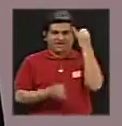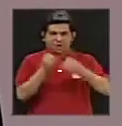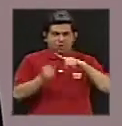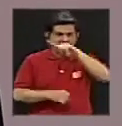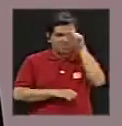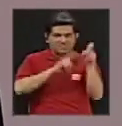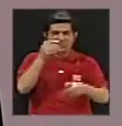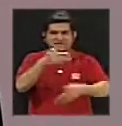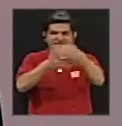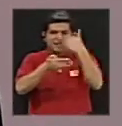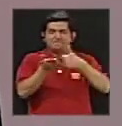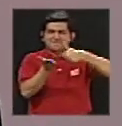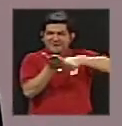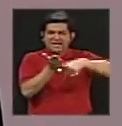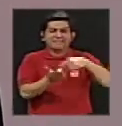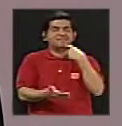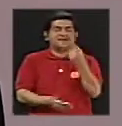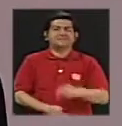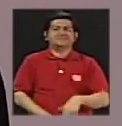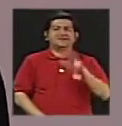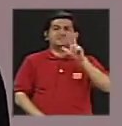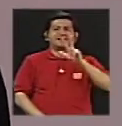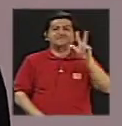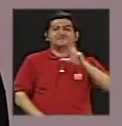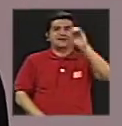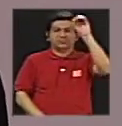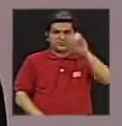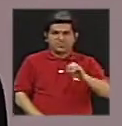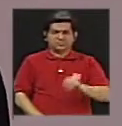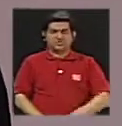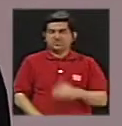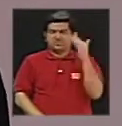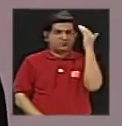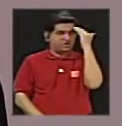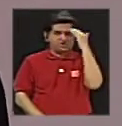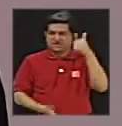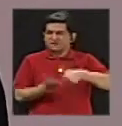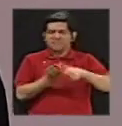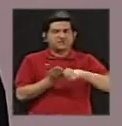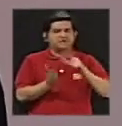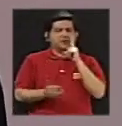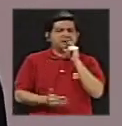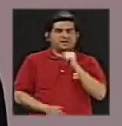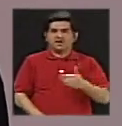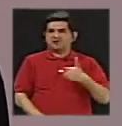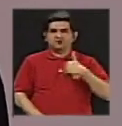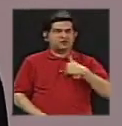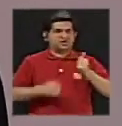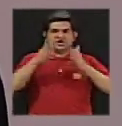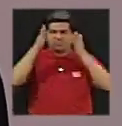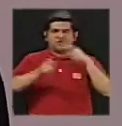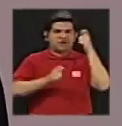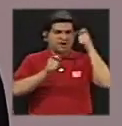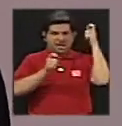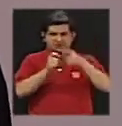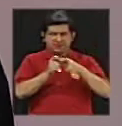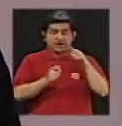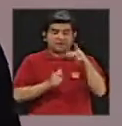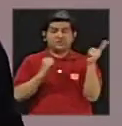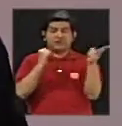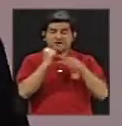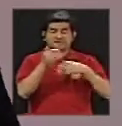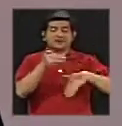encuesta preelectoral se decía que un 33% no sabía por quién votar, no tenía candidato. Uh-huh. Y en esta